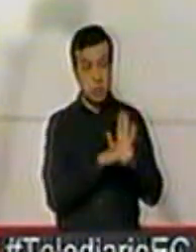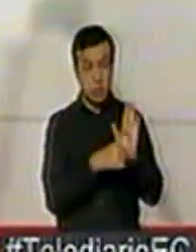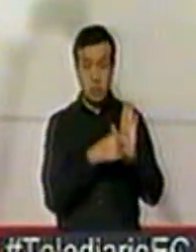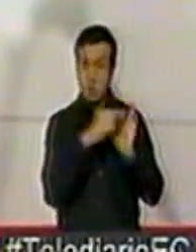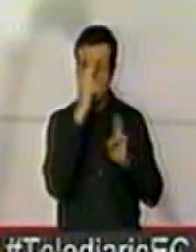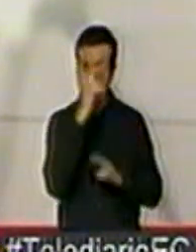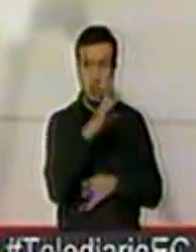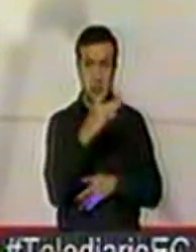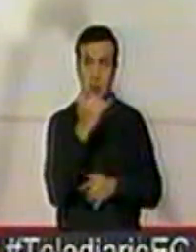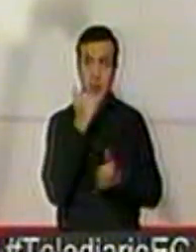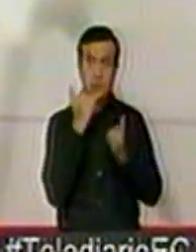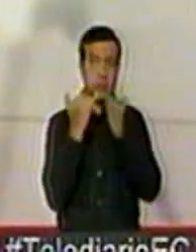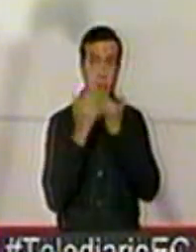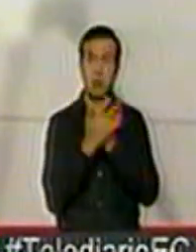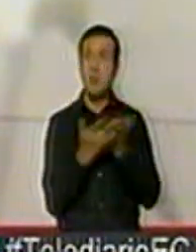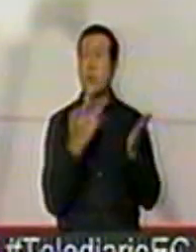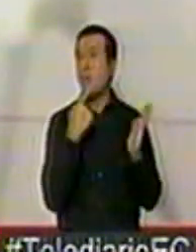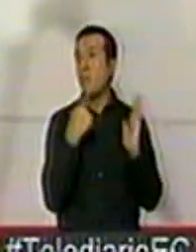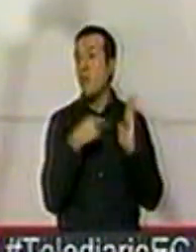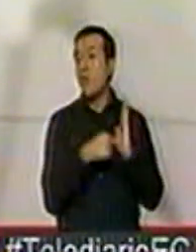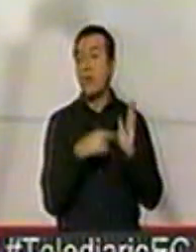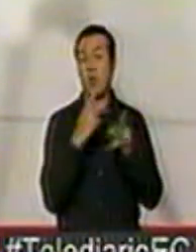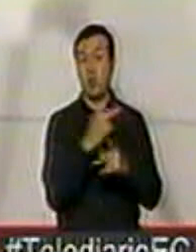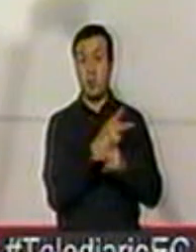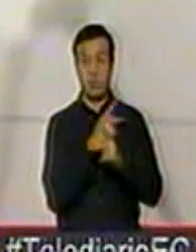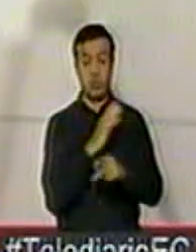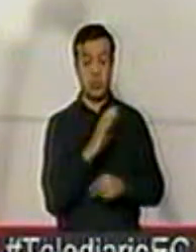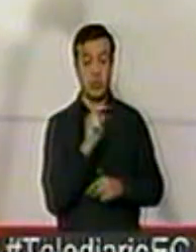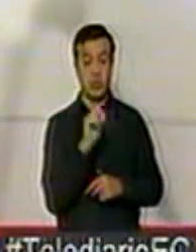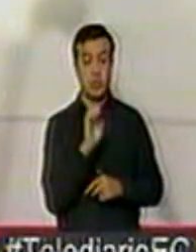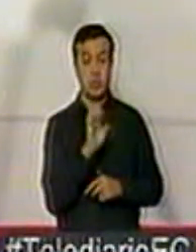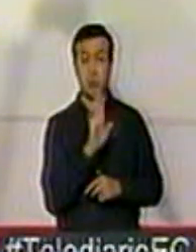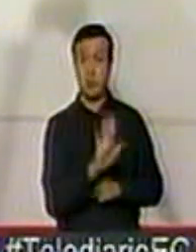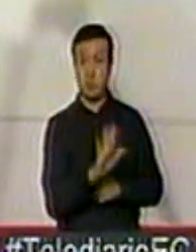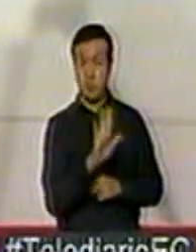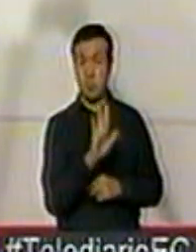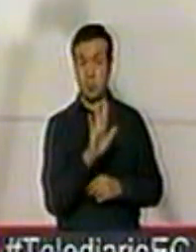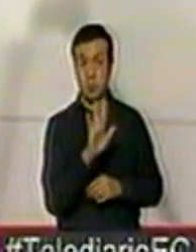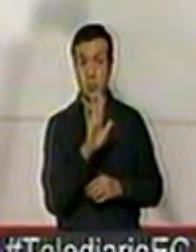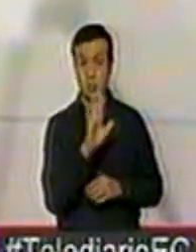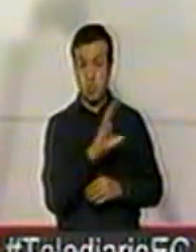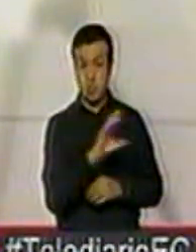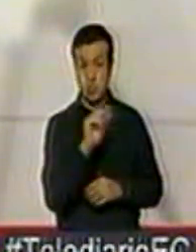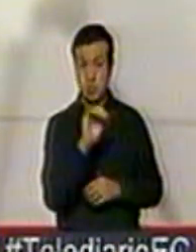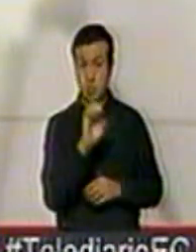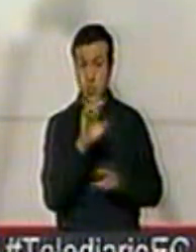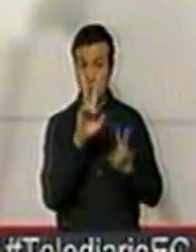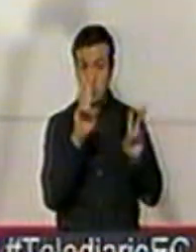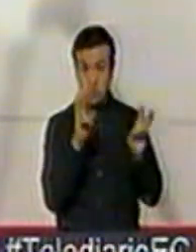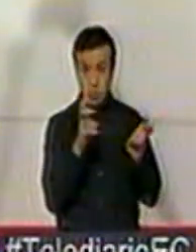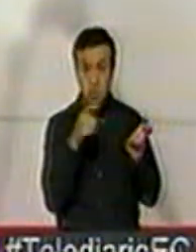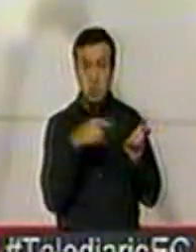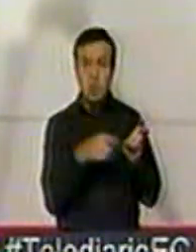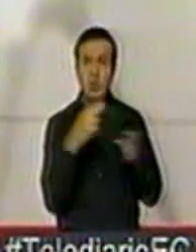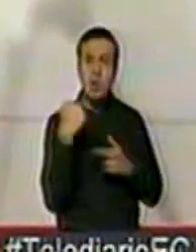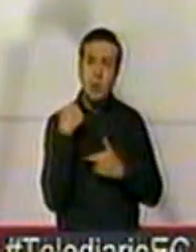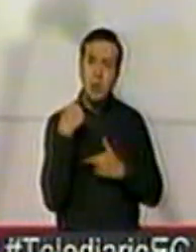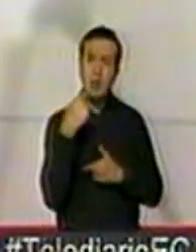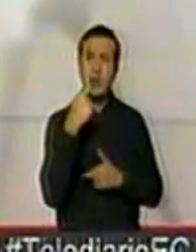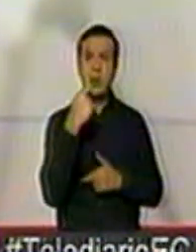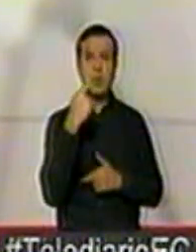hace cumplir. Por ejemplo, el Consejo Nacional Electoral, y ya en un paréntesis ahora que entramos en esto, es el árbitro de una